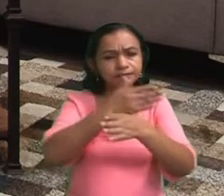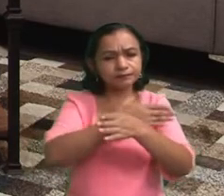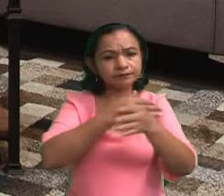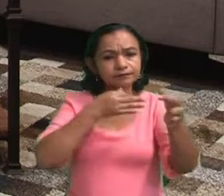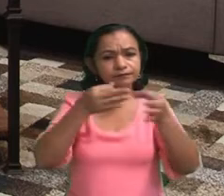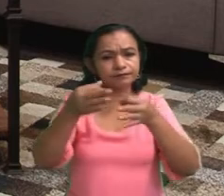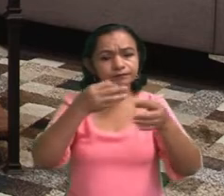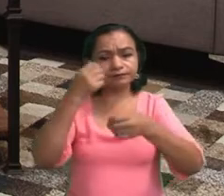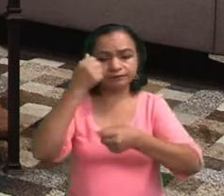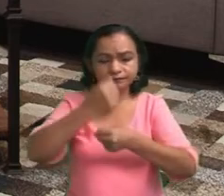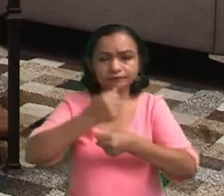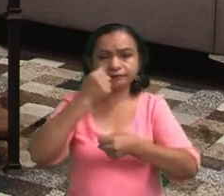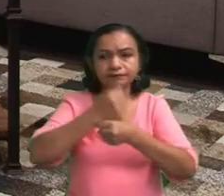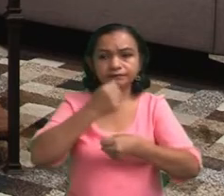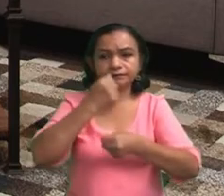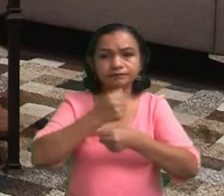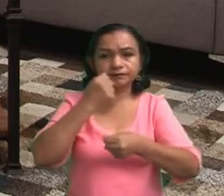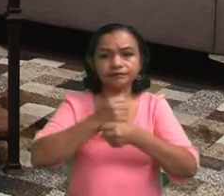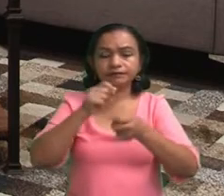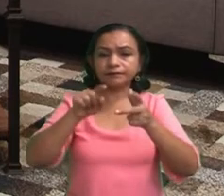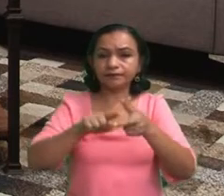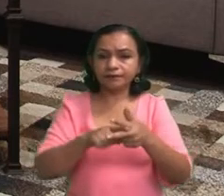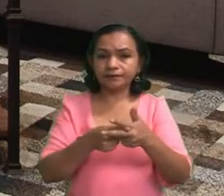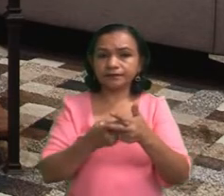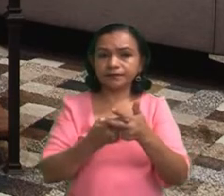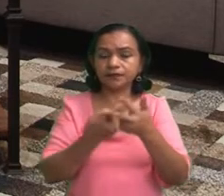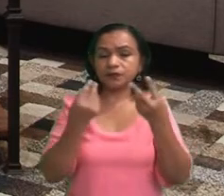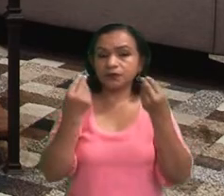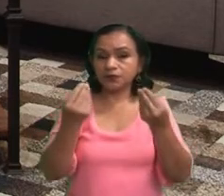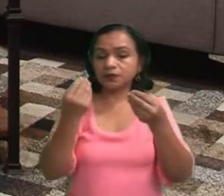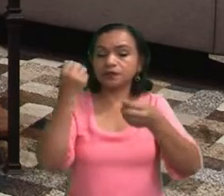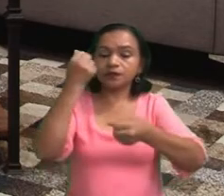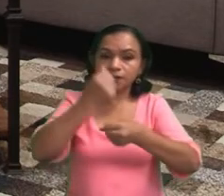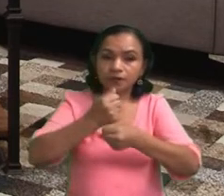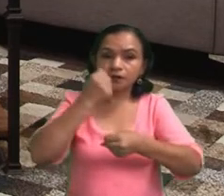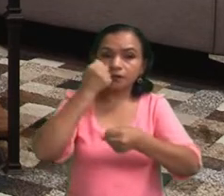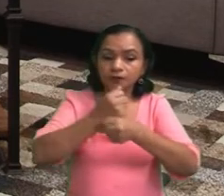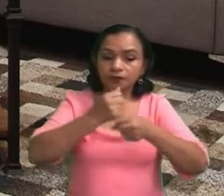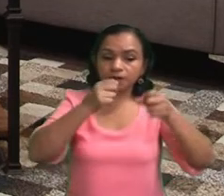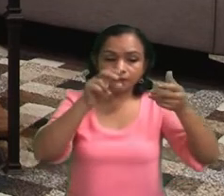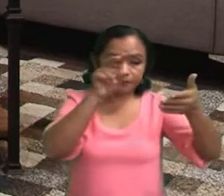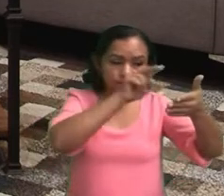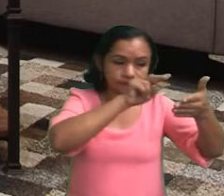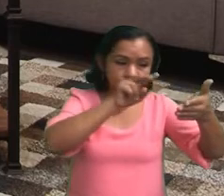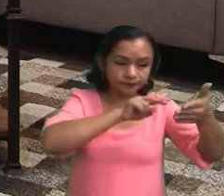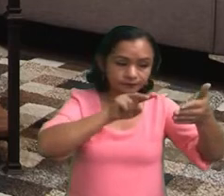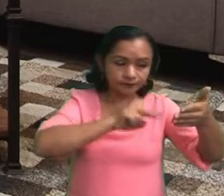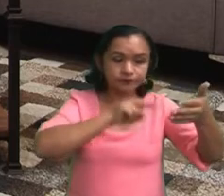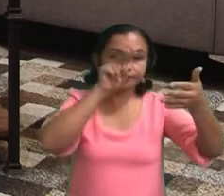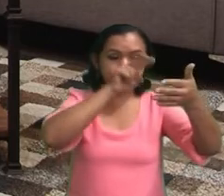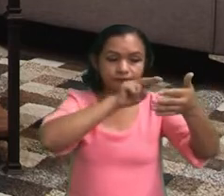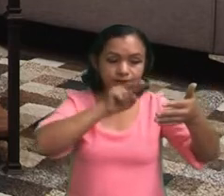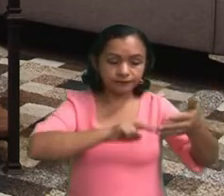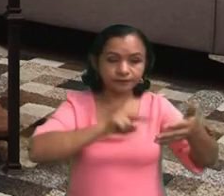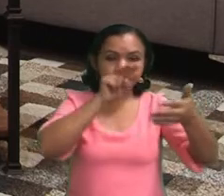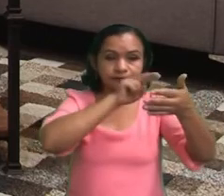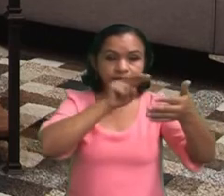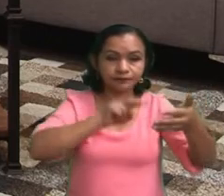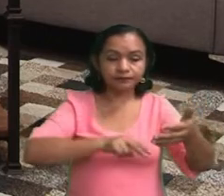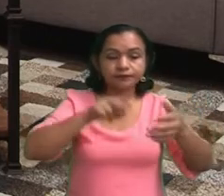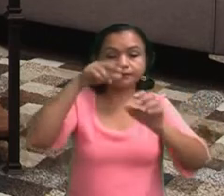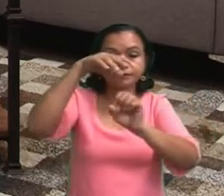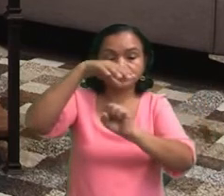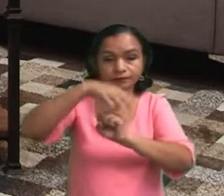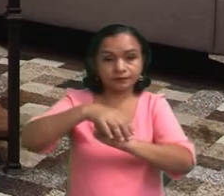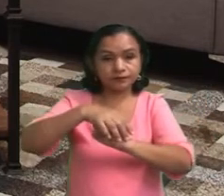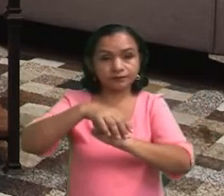un trabajo, principalmente un enorme trabajo de revisión y análisis en el seno de la